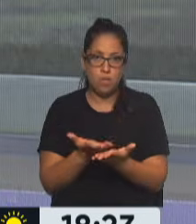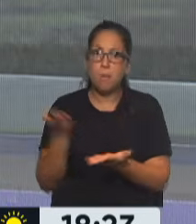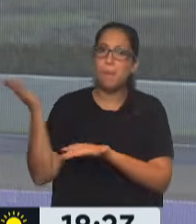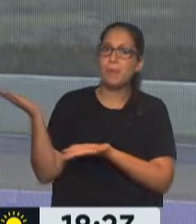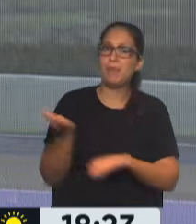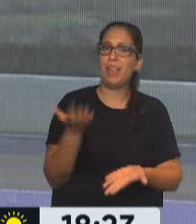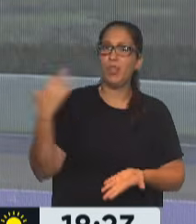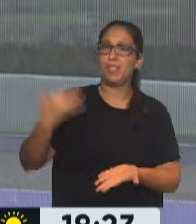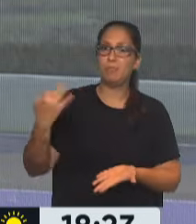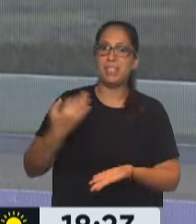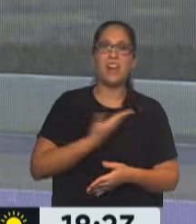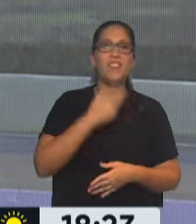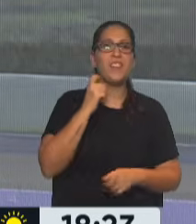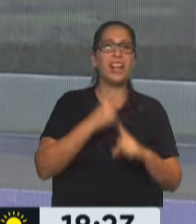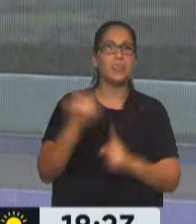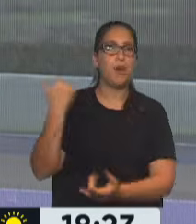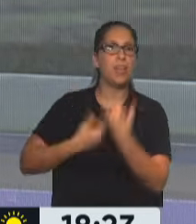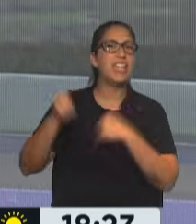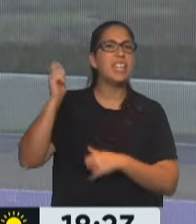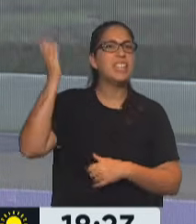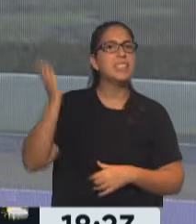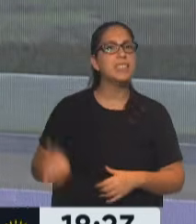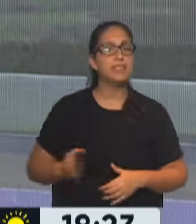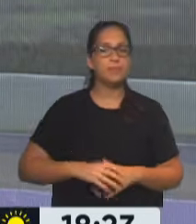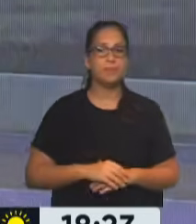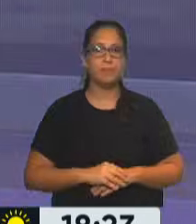muy especial que ya nos presenta Félix Taylor.